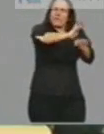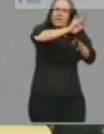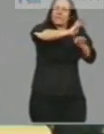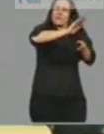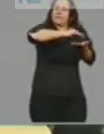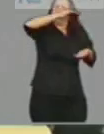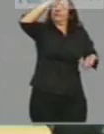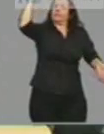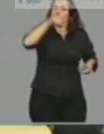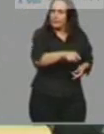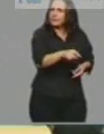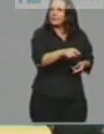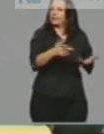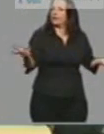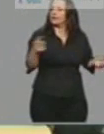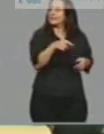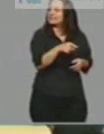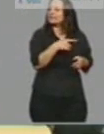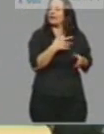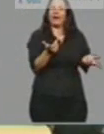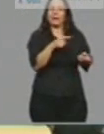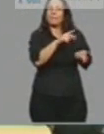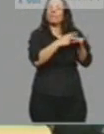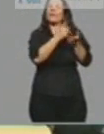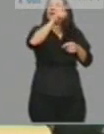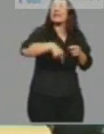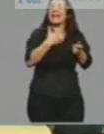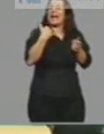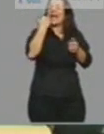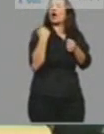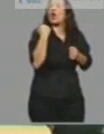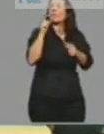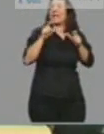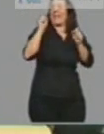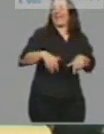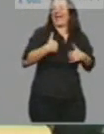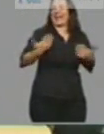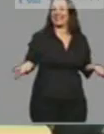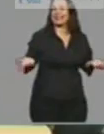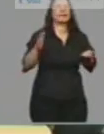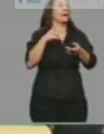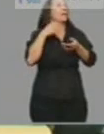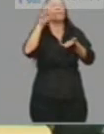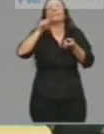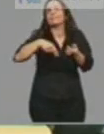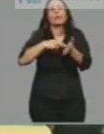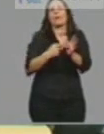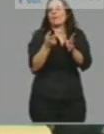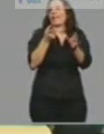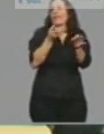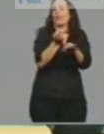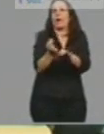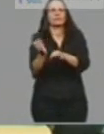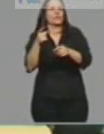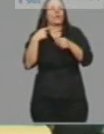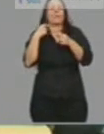una severísima restricción a la economía argentina en lo educativo, en lo cultural,